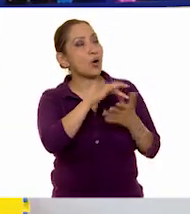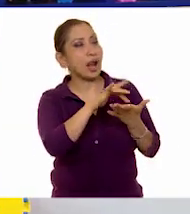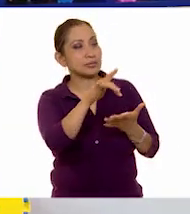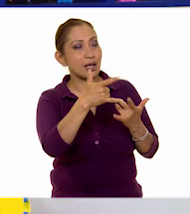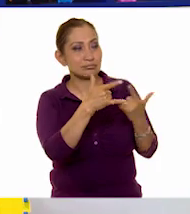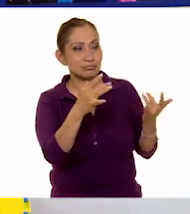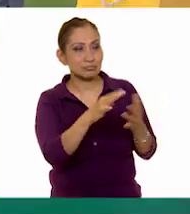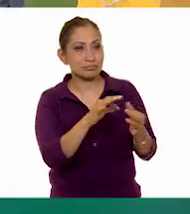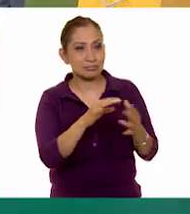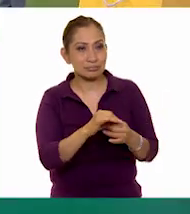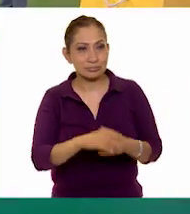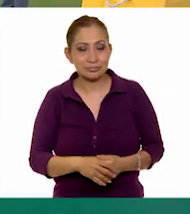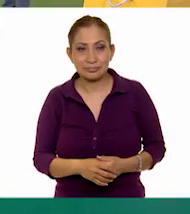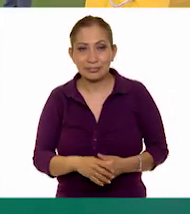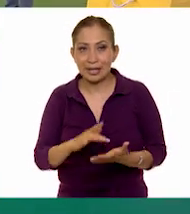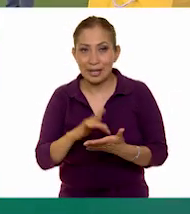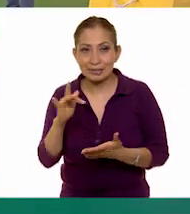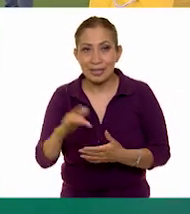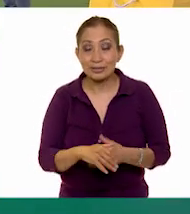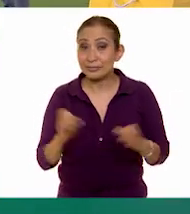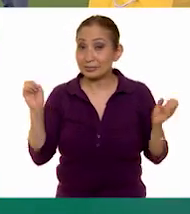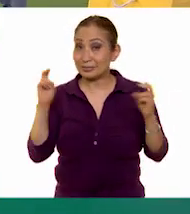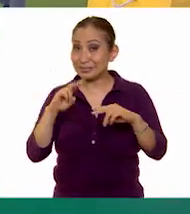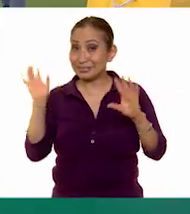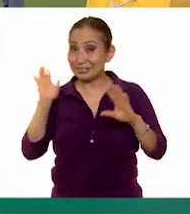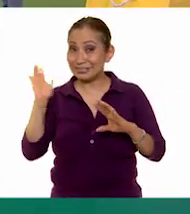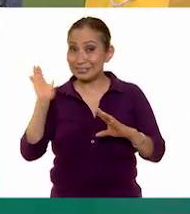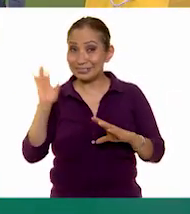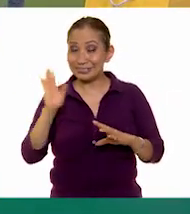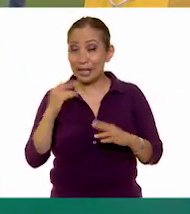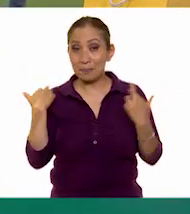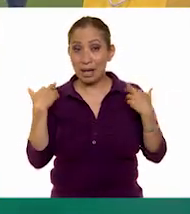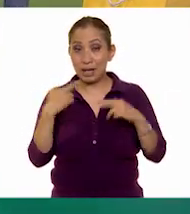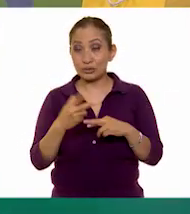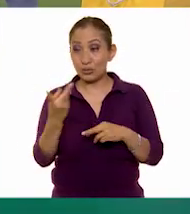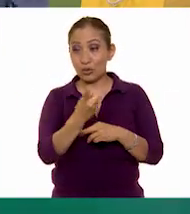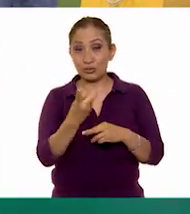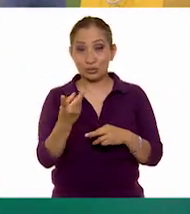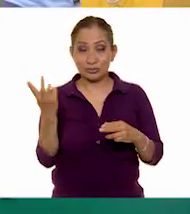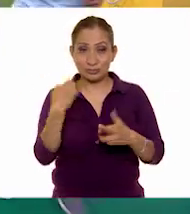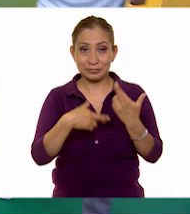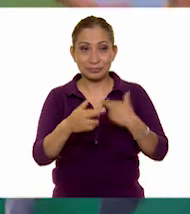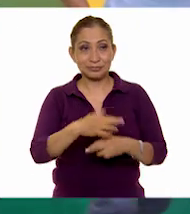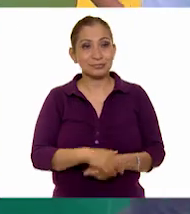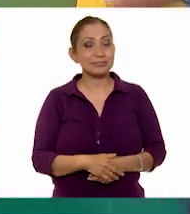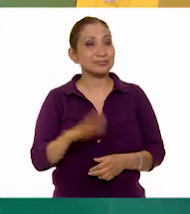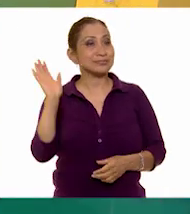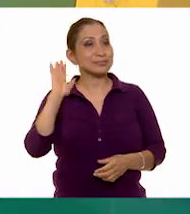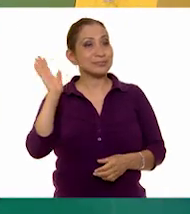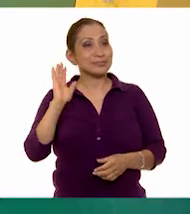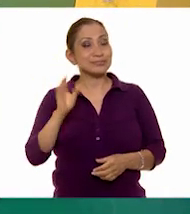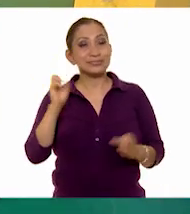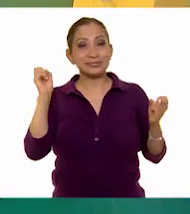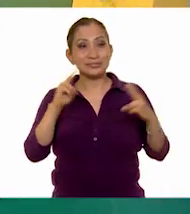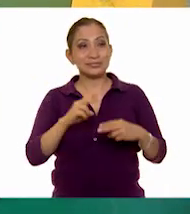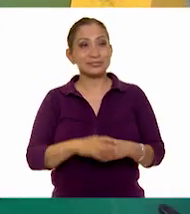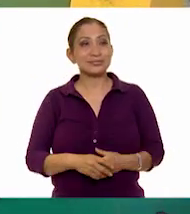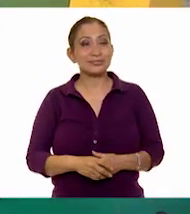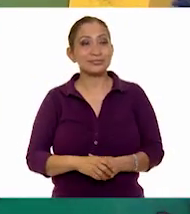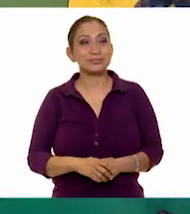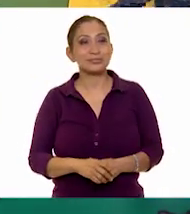cuento. No, a ti, muchas gracias. Muchísimas adiós, niños, los dejo con la maestra Claudia y el maestro... Perfecto. ¡Adiós! Nos vemos, maestro